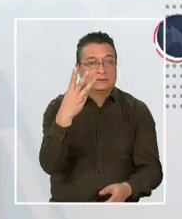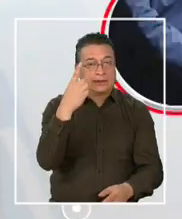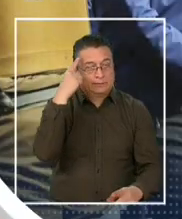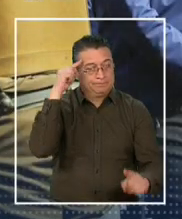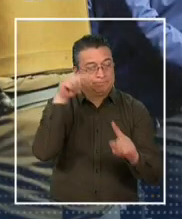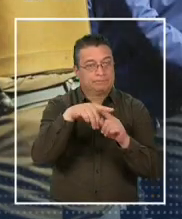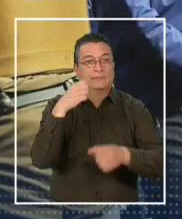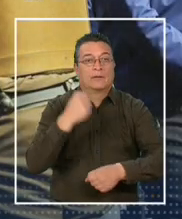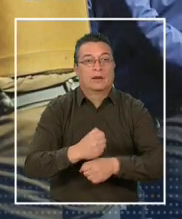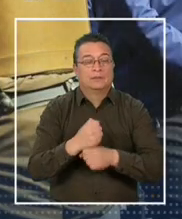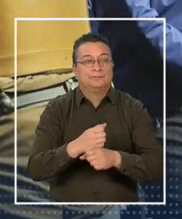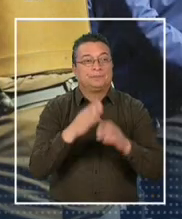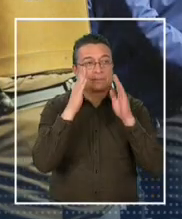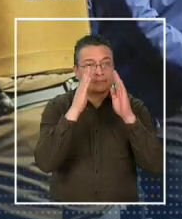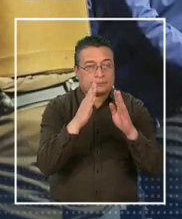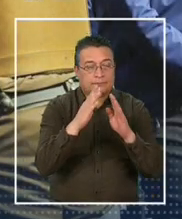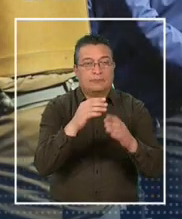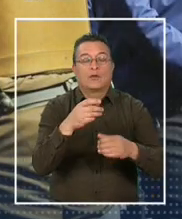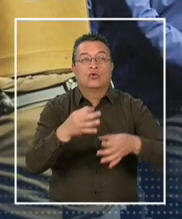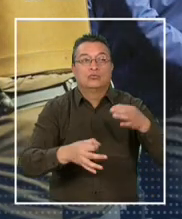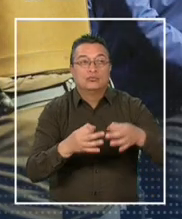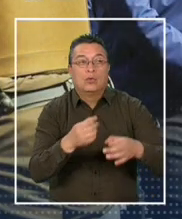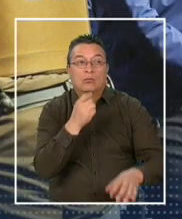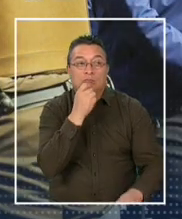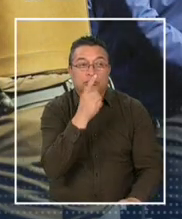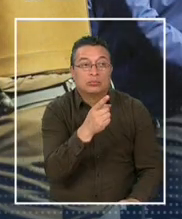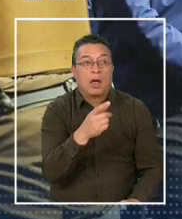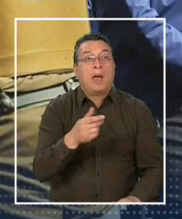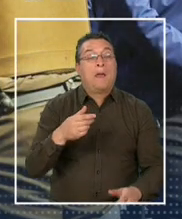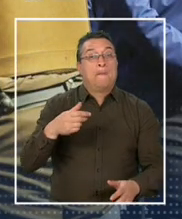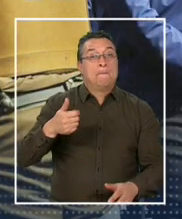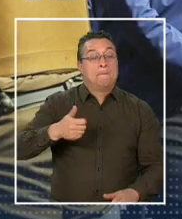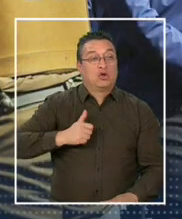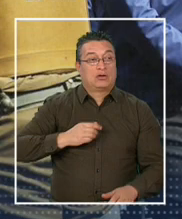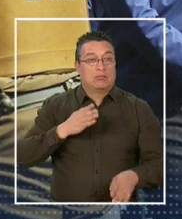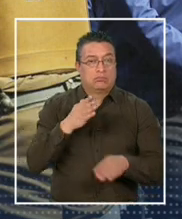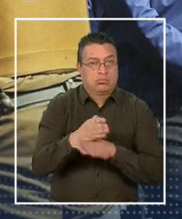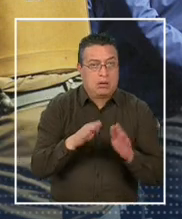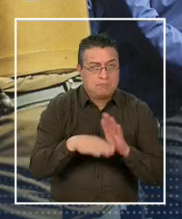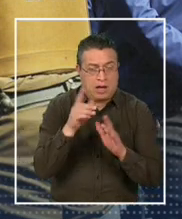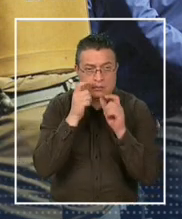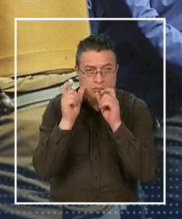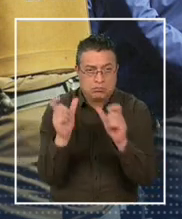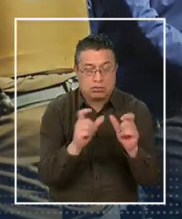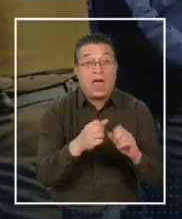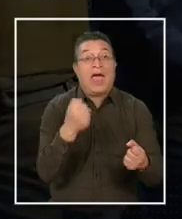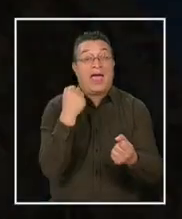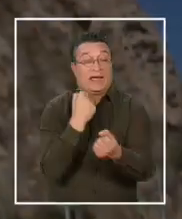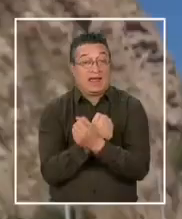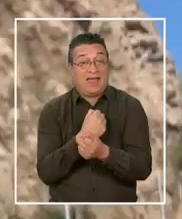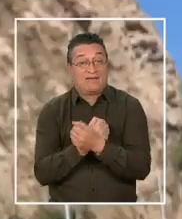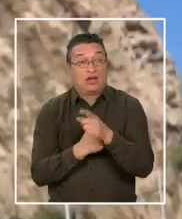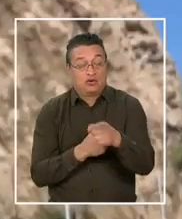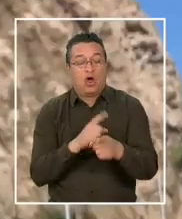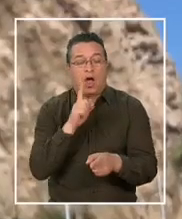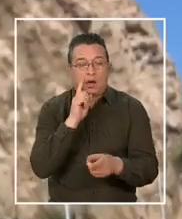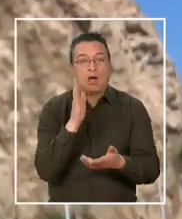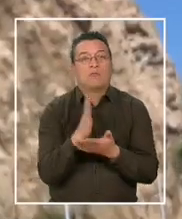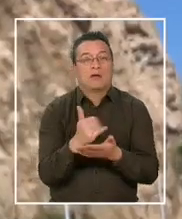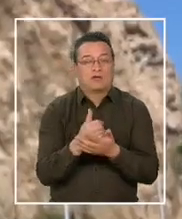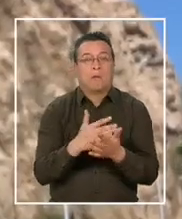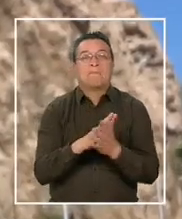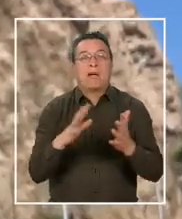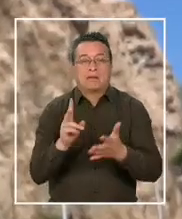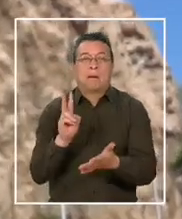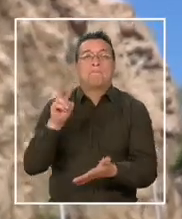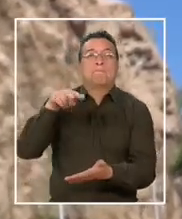acción enfocadas en persecución penal, mayor presencia policial y fiscalización. En el caso de Carabineros, tiene una planificación de mayor